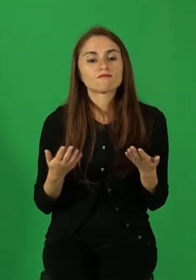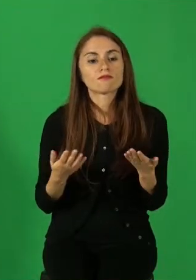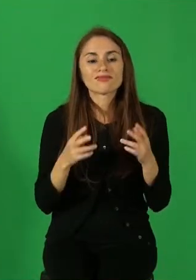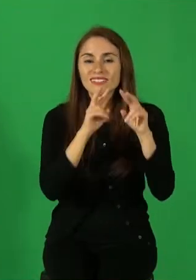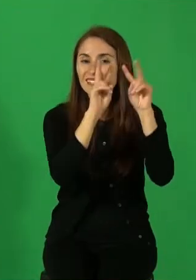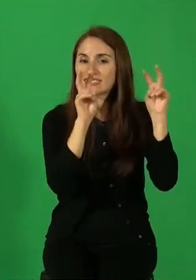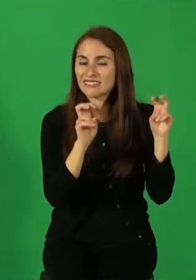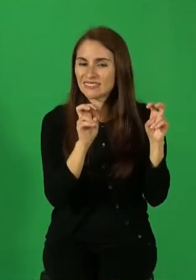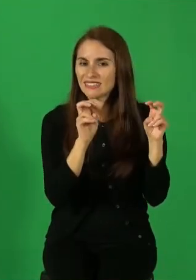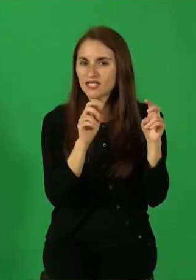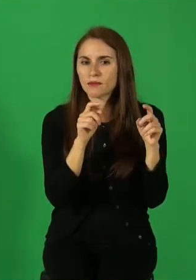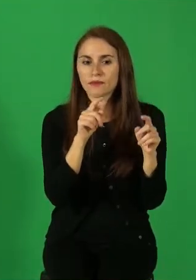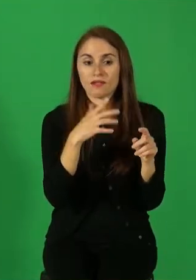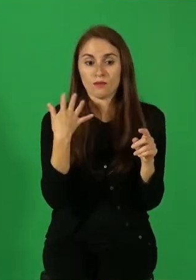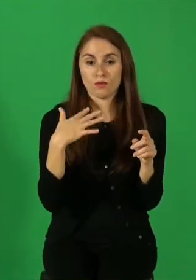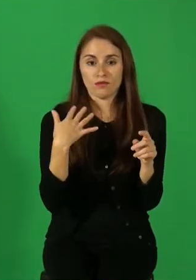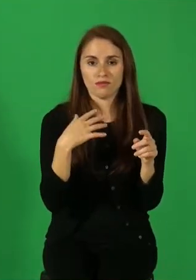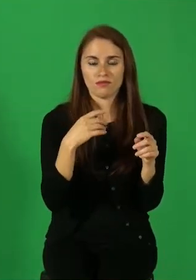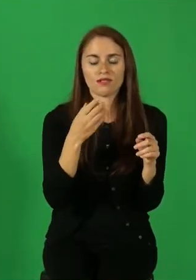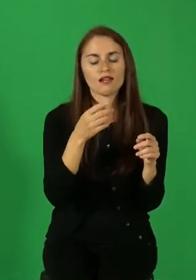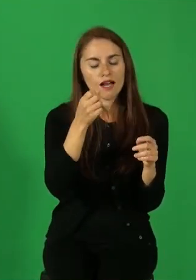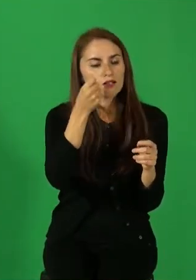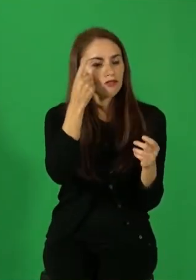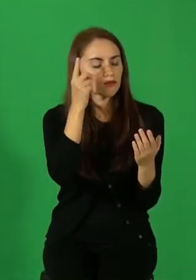el tema que se está tratando.